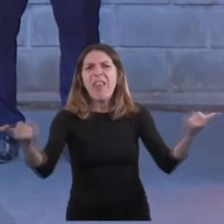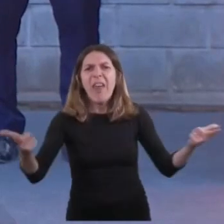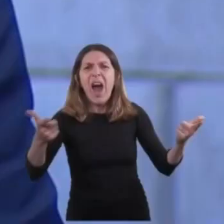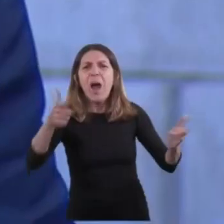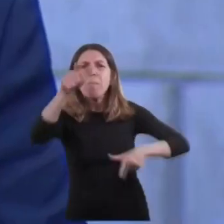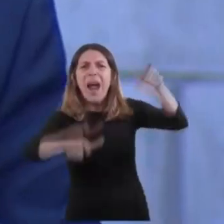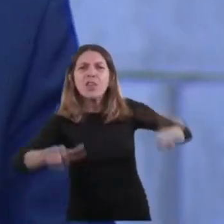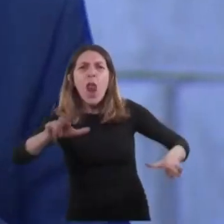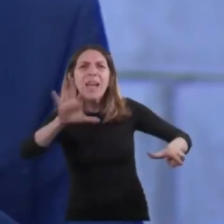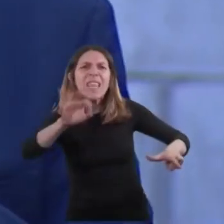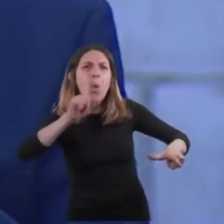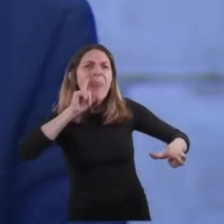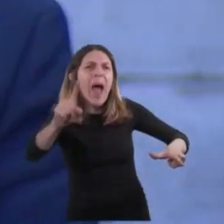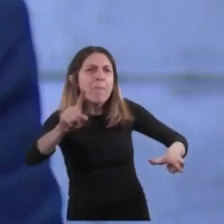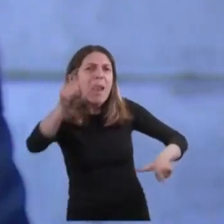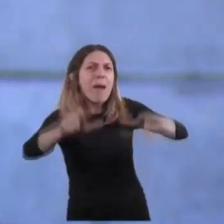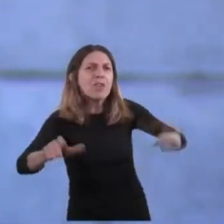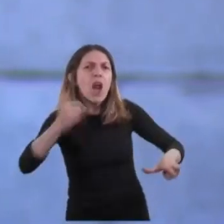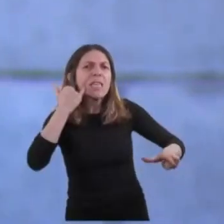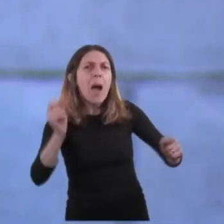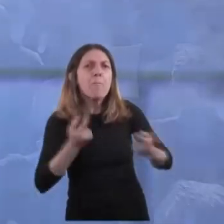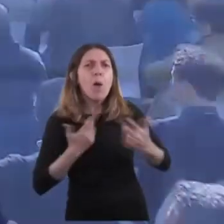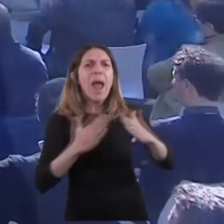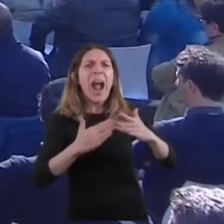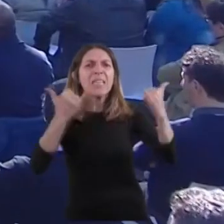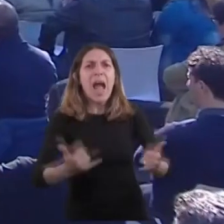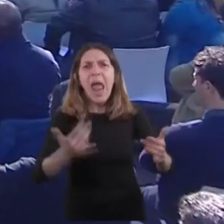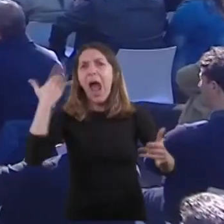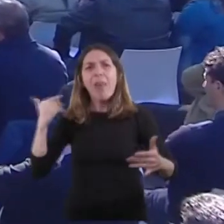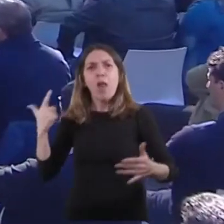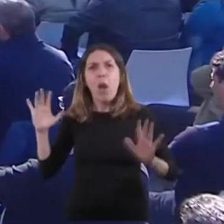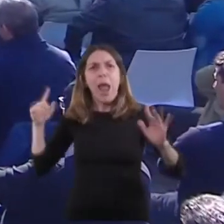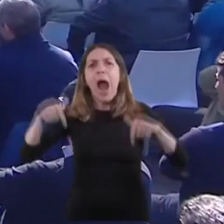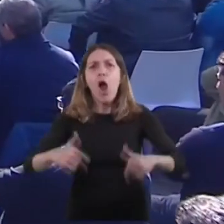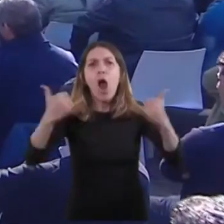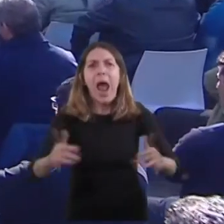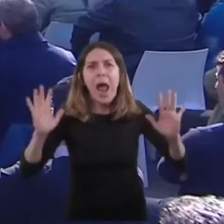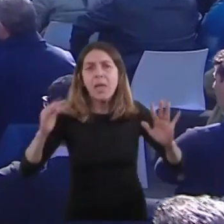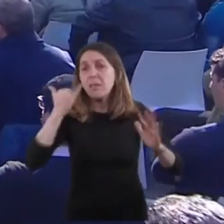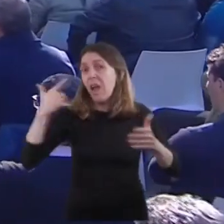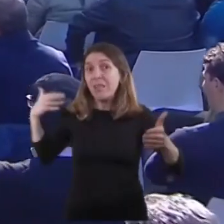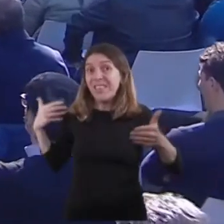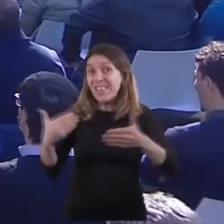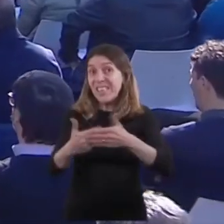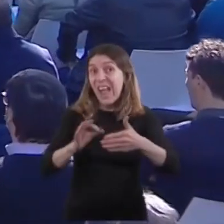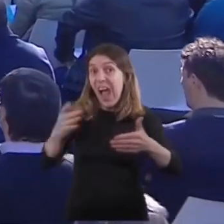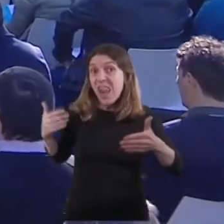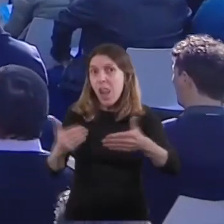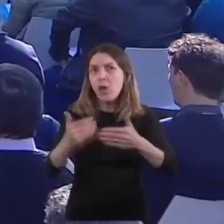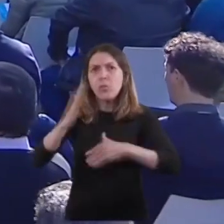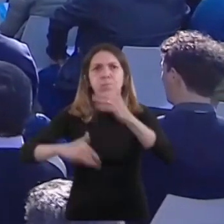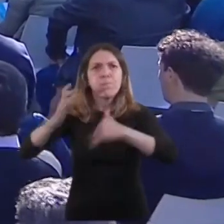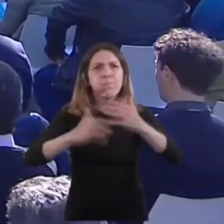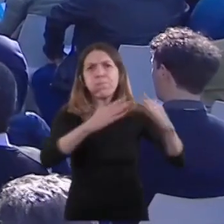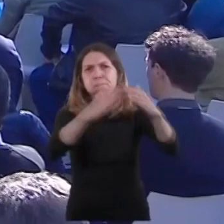casas. 50.000 familias que no tenían casa, hoy tienen su casa. La construimos en este tiempo. O las terminamos de construir,